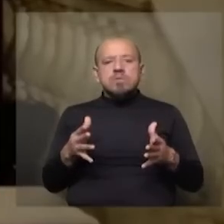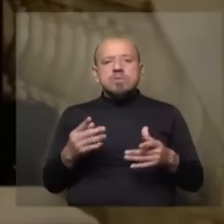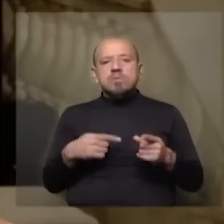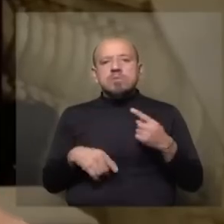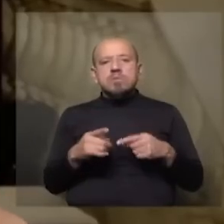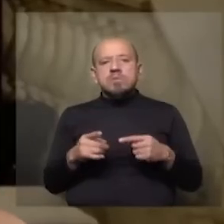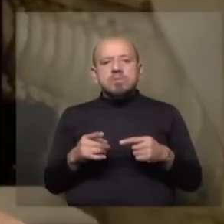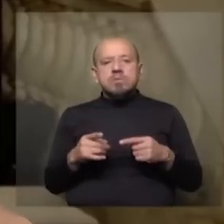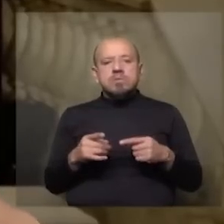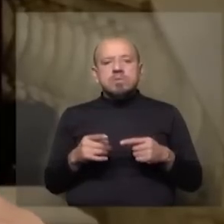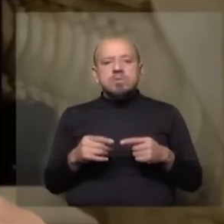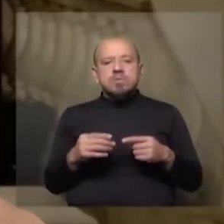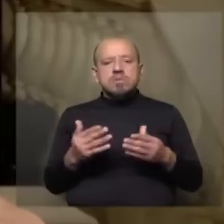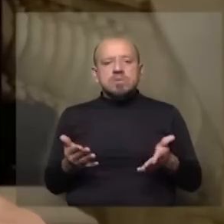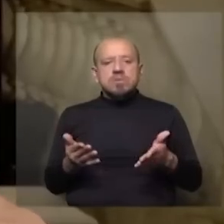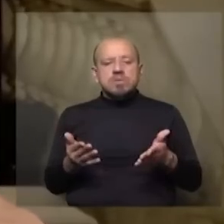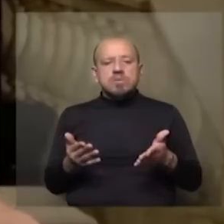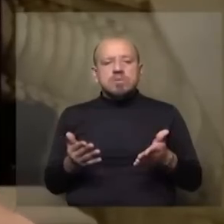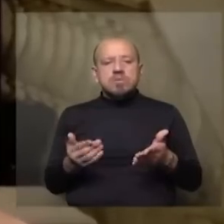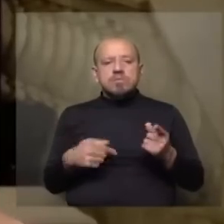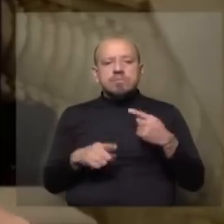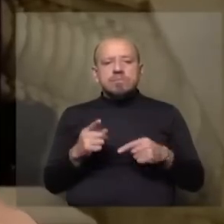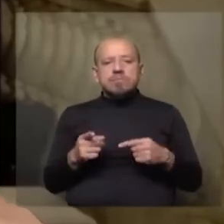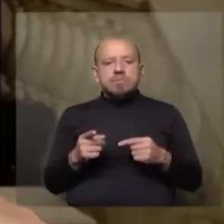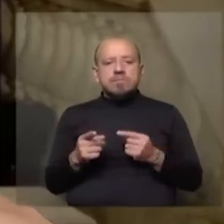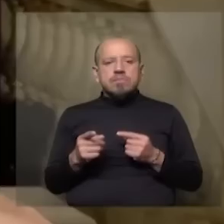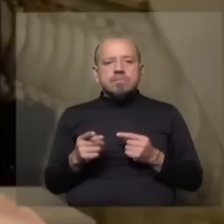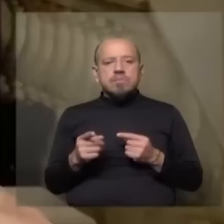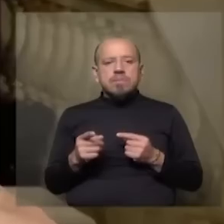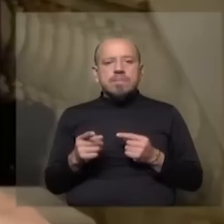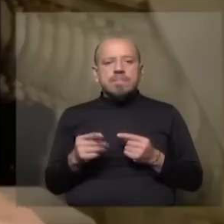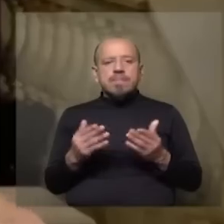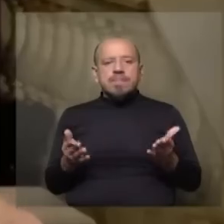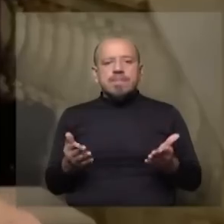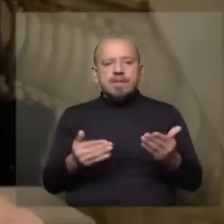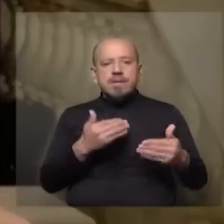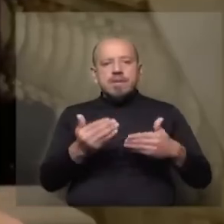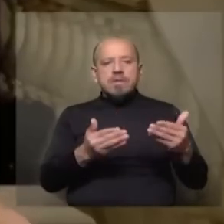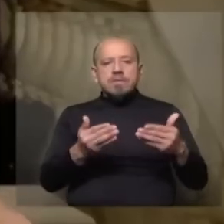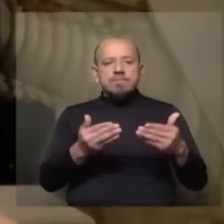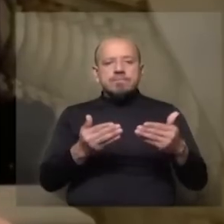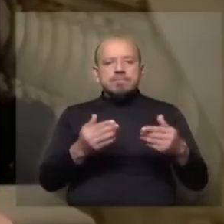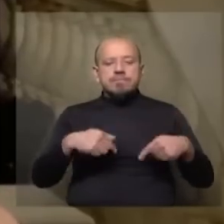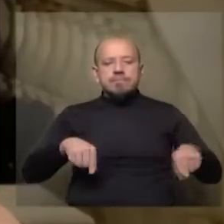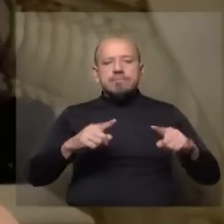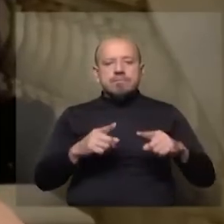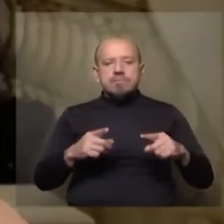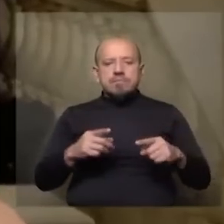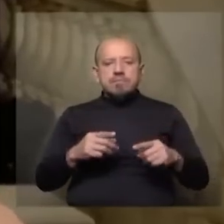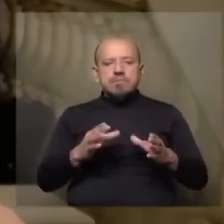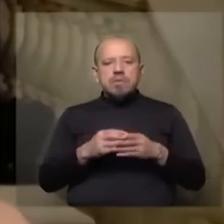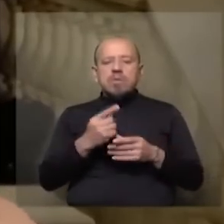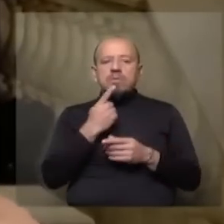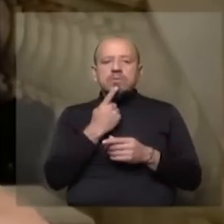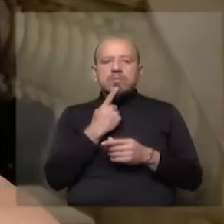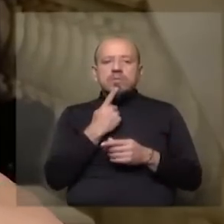nosotros teníamos una convención entendimos que era prudente eh postergar la la la convención del partido porque este es un tema que va a estar